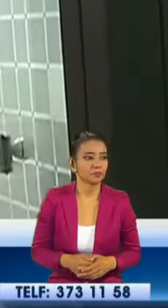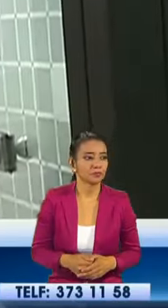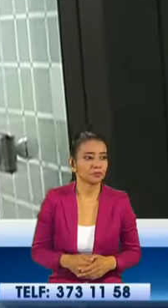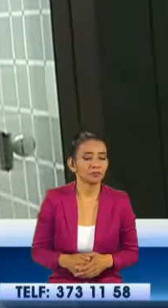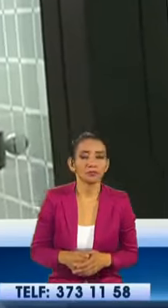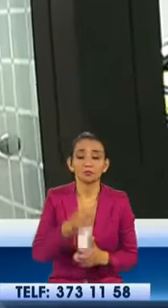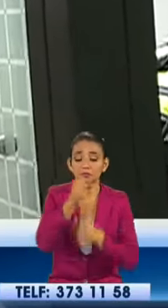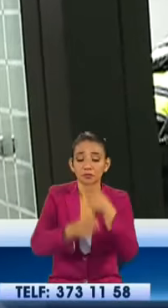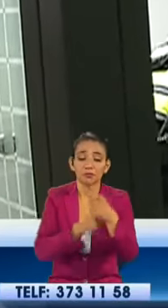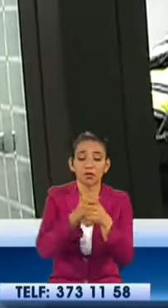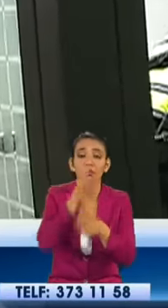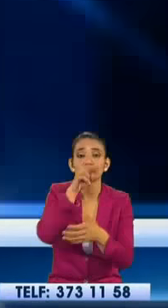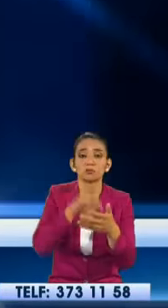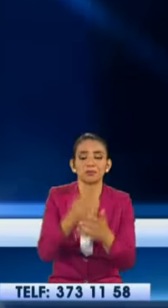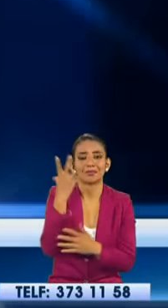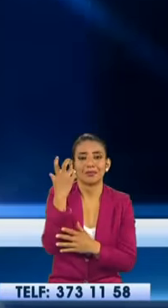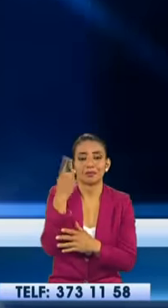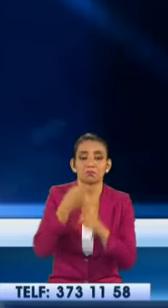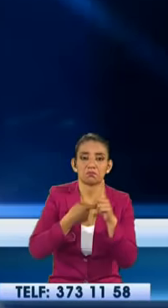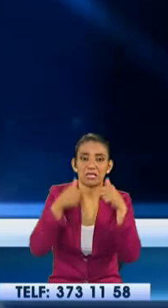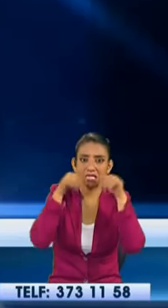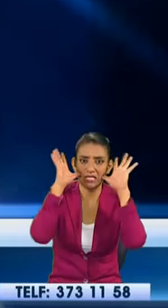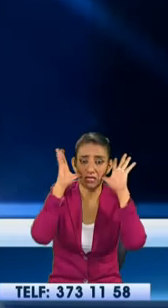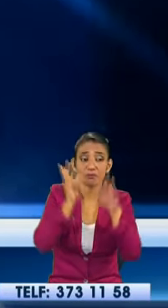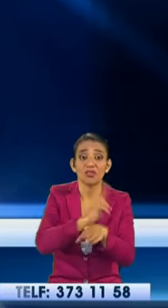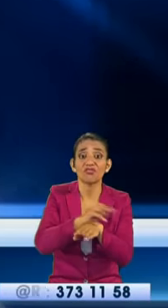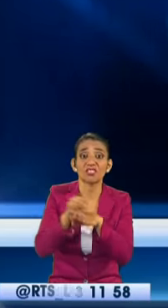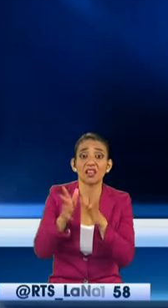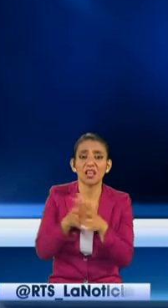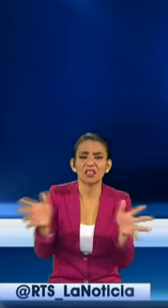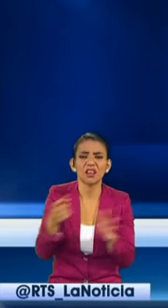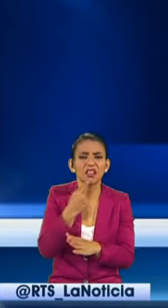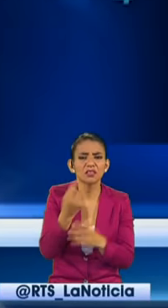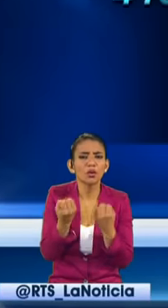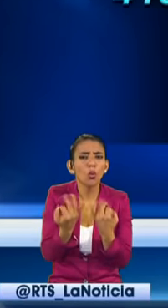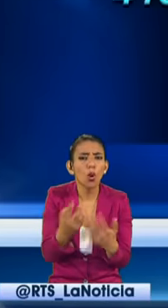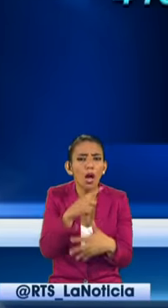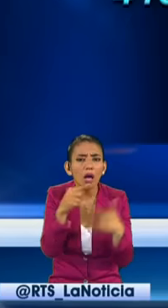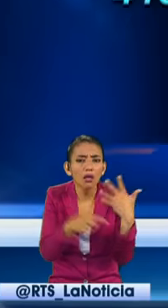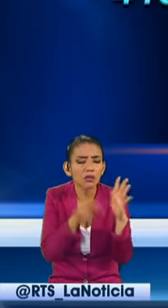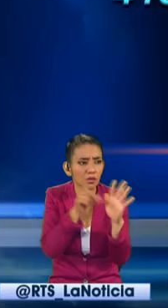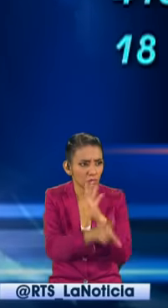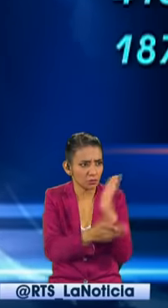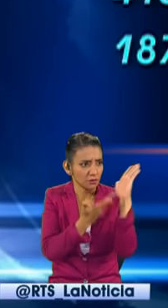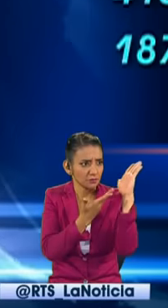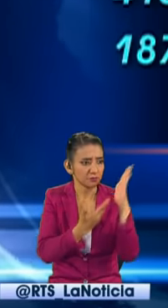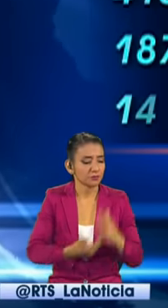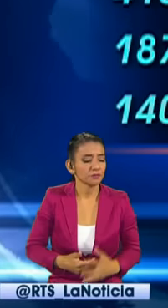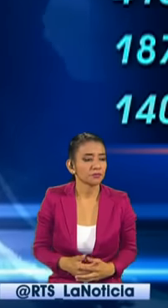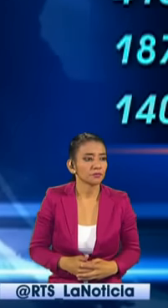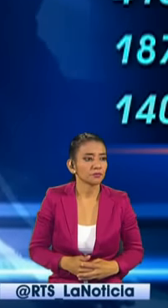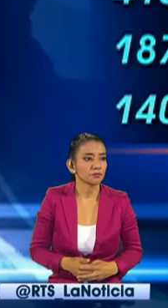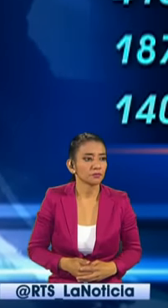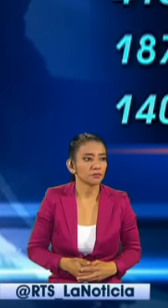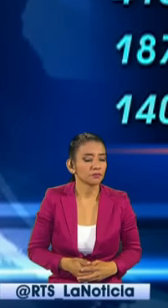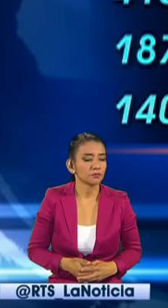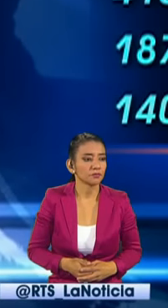Durante el año 2013, en el mes de diciembre, de acuerdo a la Fiscalía General del Estado, se registraron 4.104 casos de